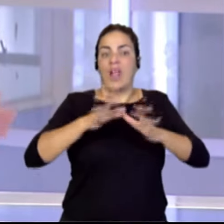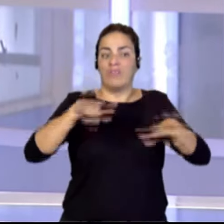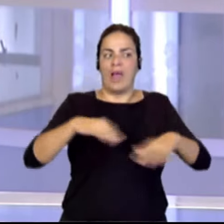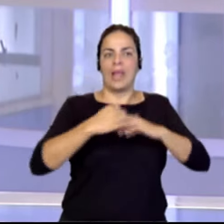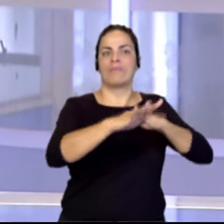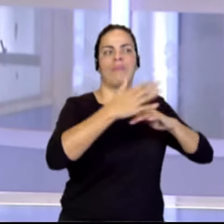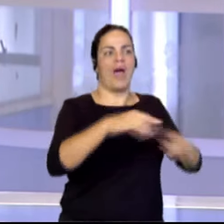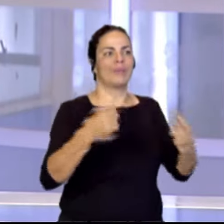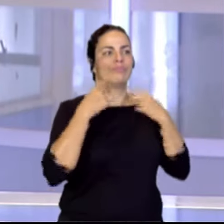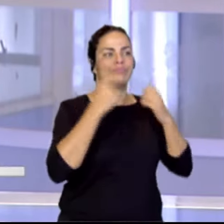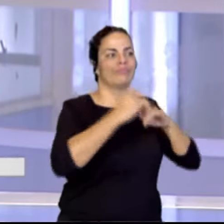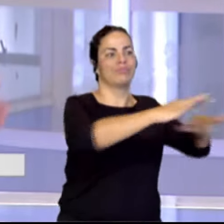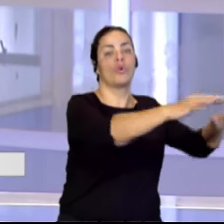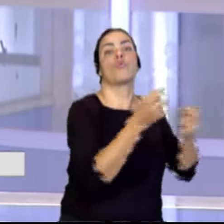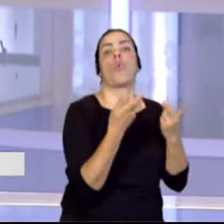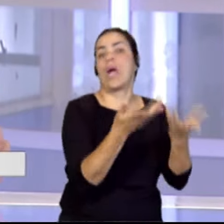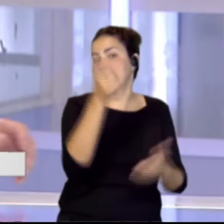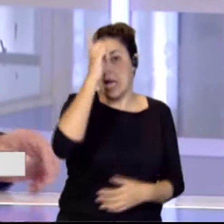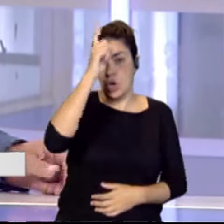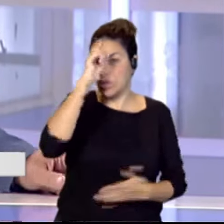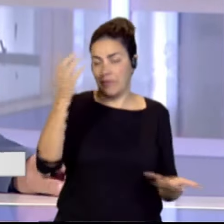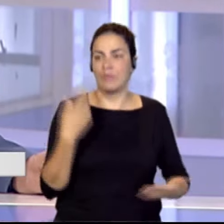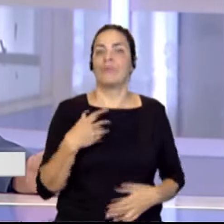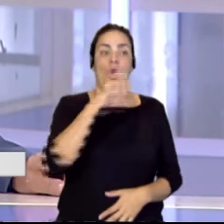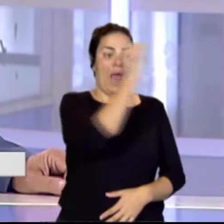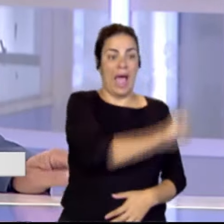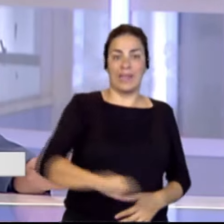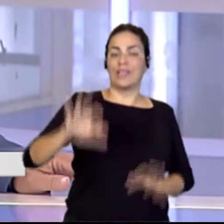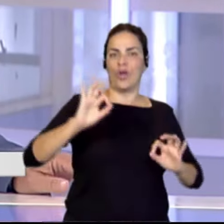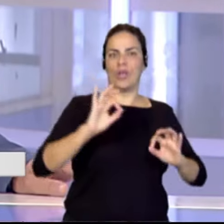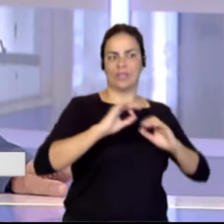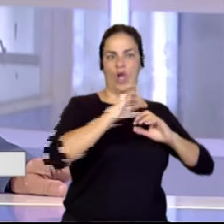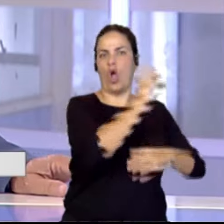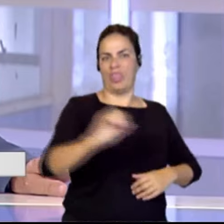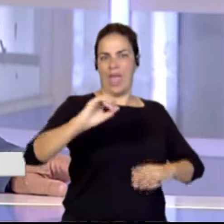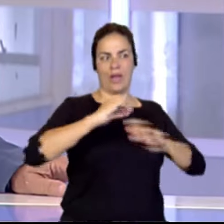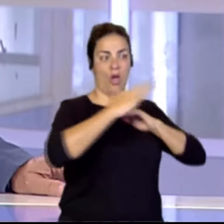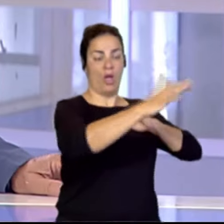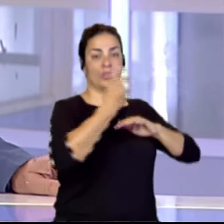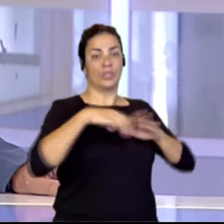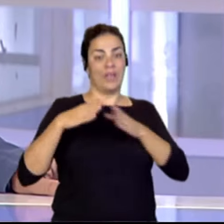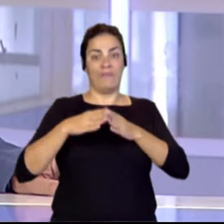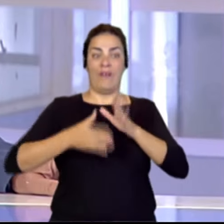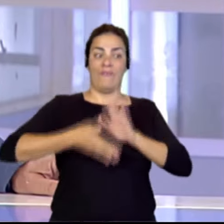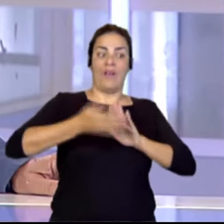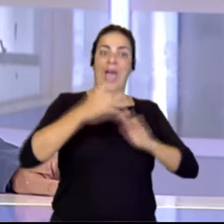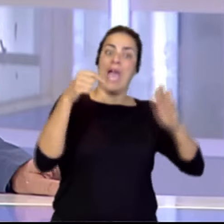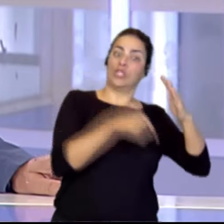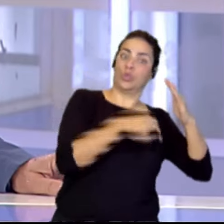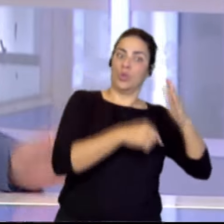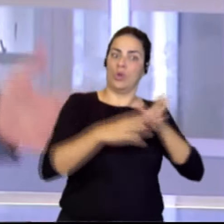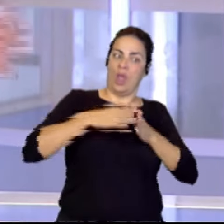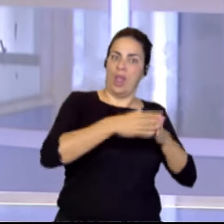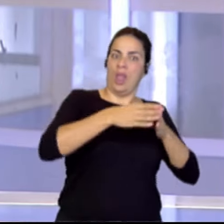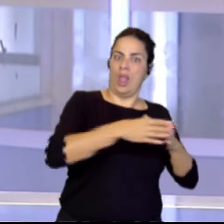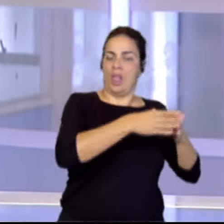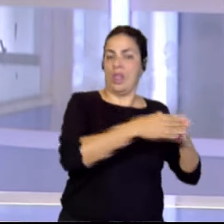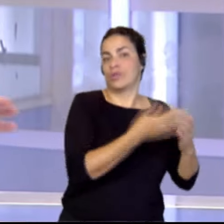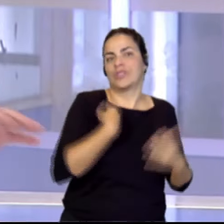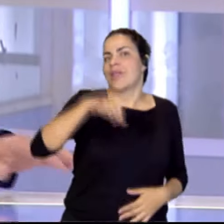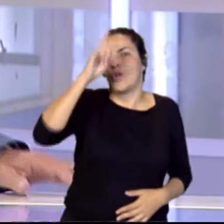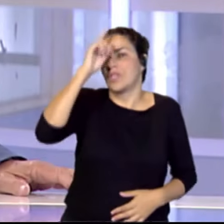Atlántico es un océano y las corrientes te llevan hacia el sur que está bastante al sur no Cuántos cuántos no sabemos como tú dices Antonio que los engu